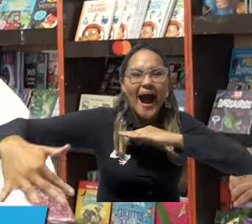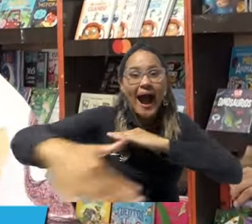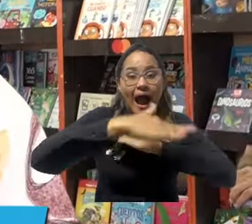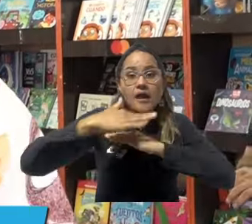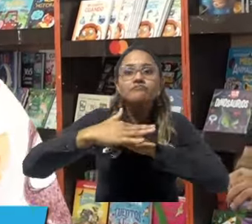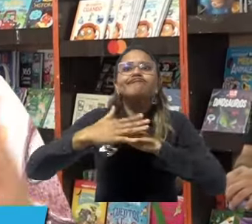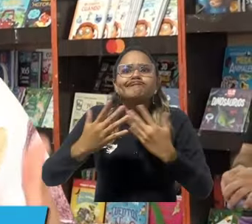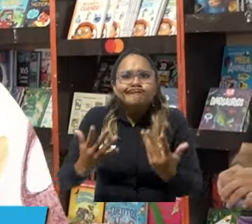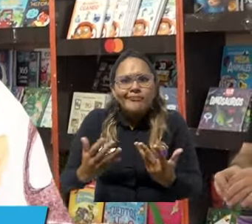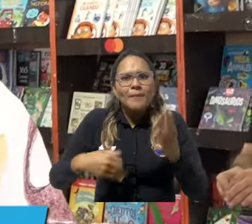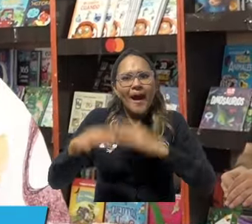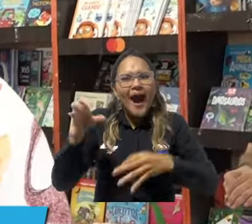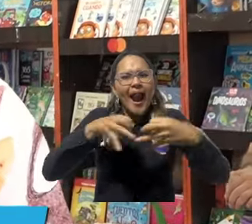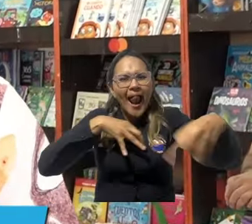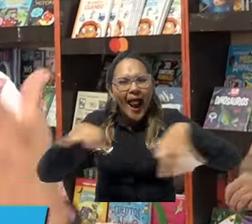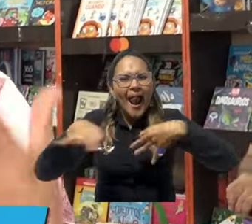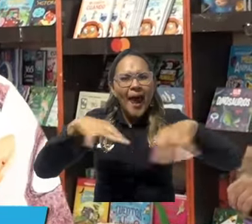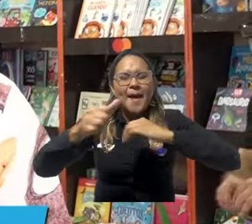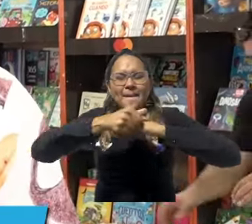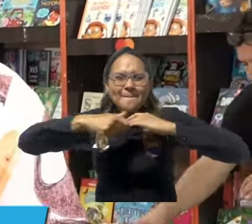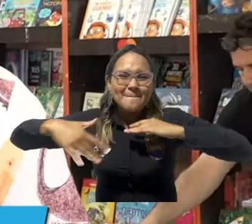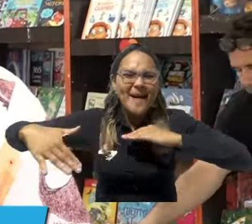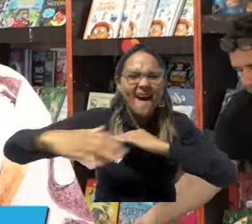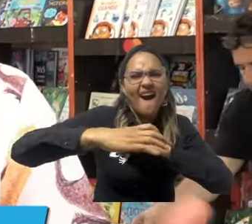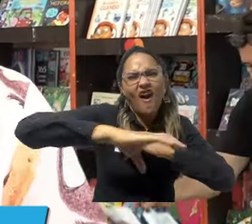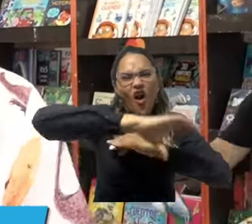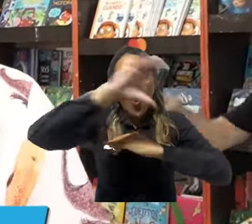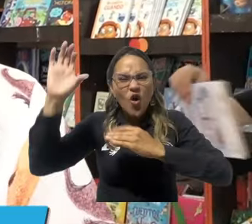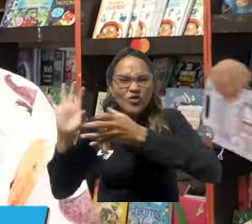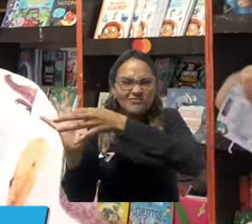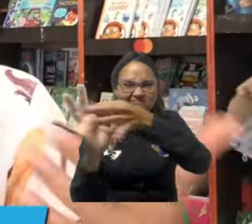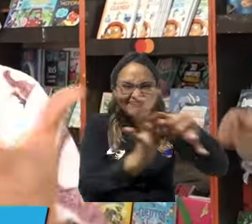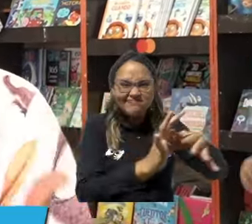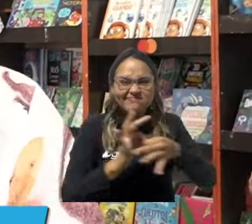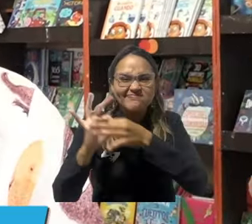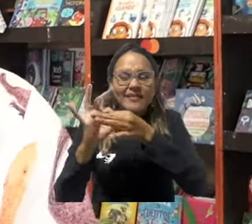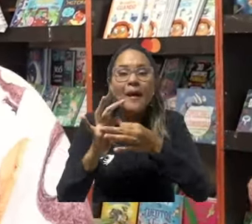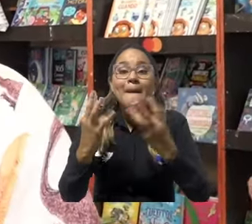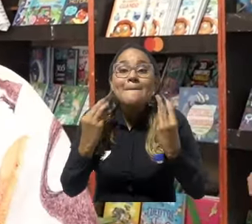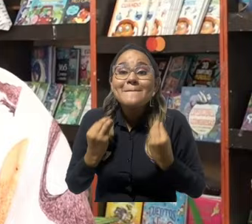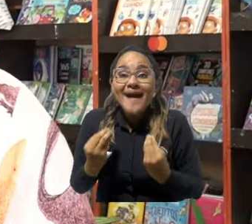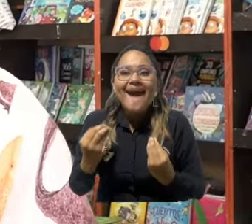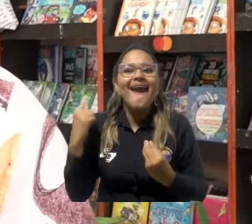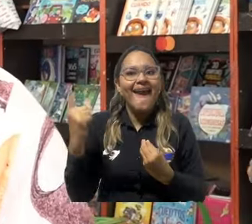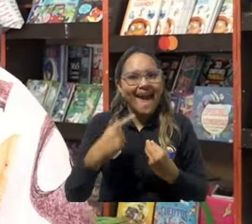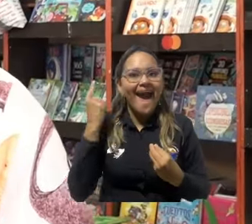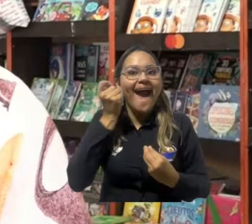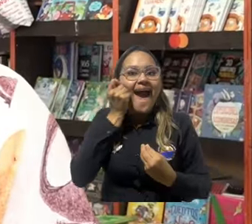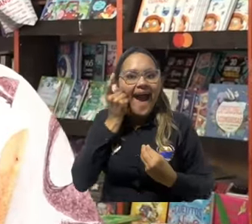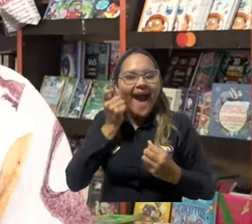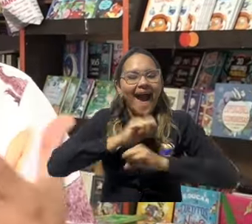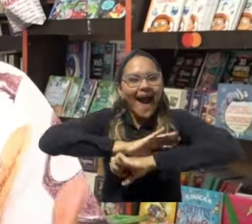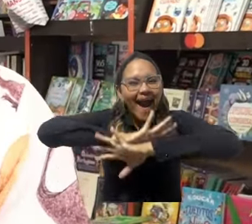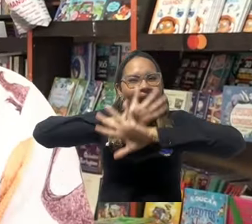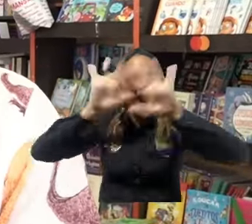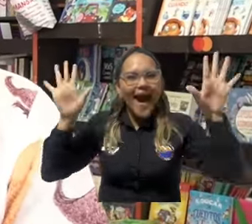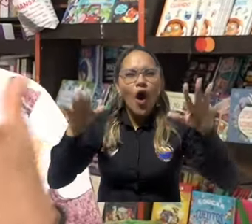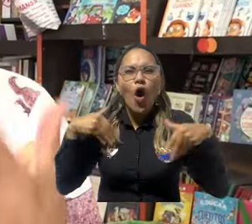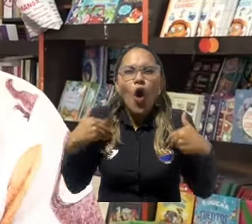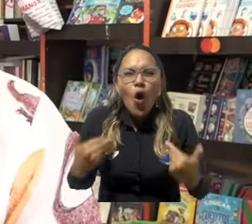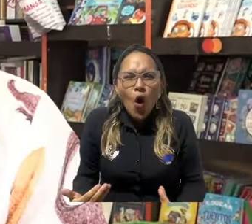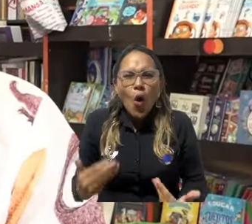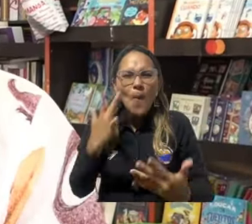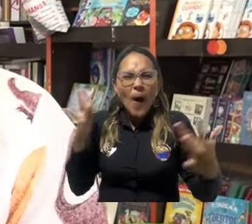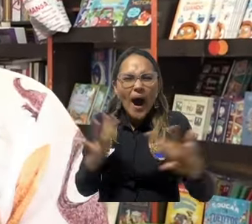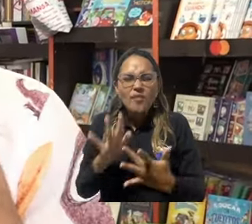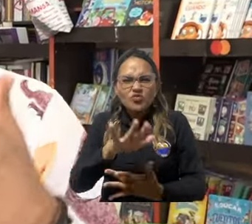aborda de manera integral el territorio marino-costero sin separarlo, sino integrándolo en una visión que permita armonizar los